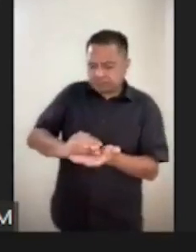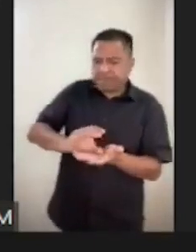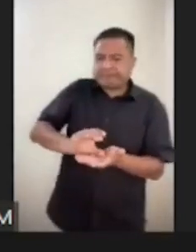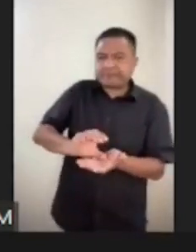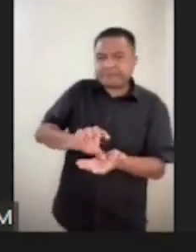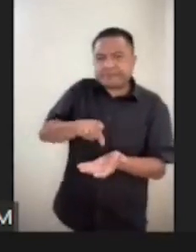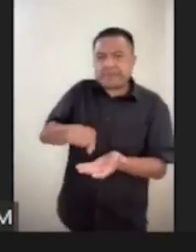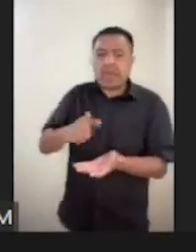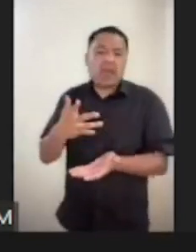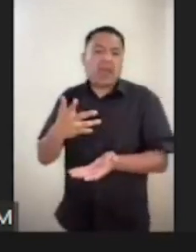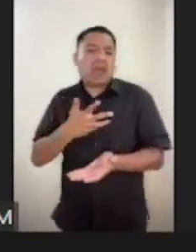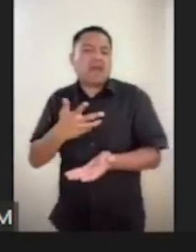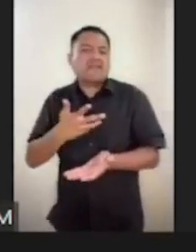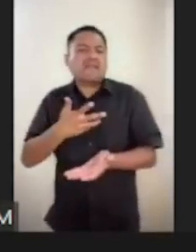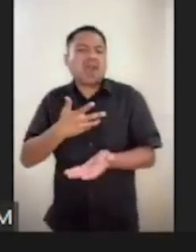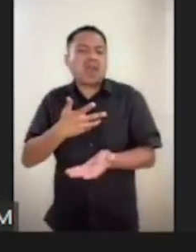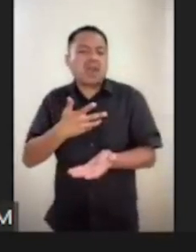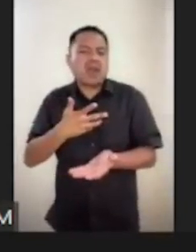cuestión